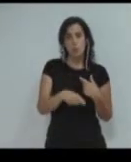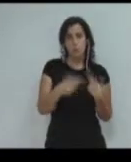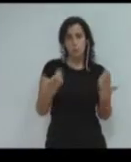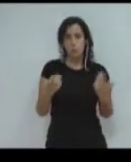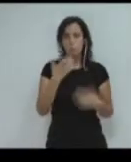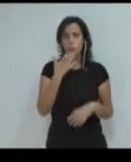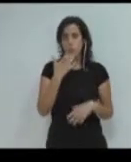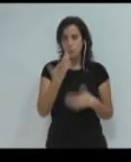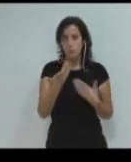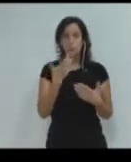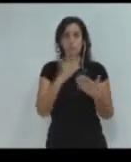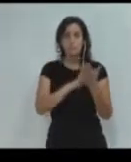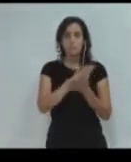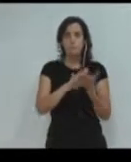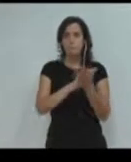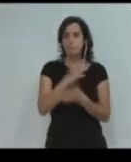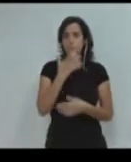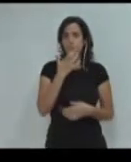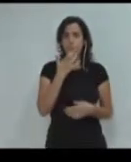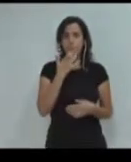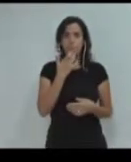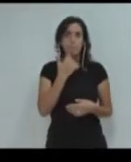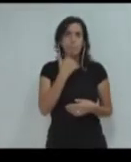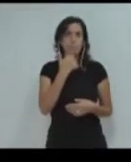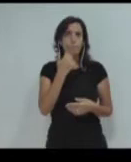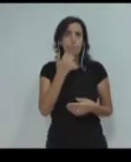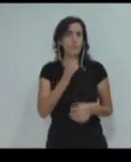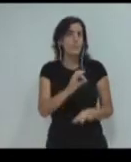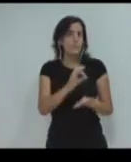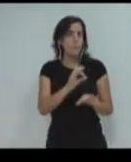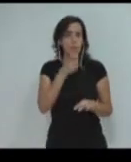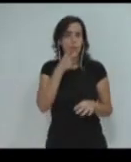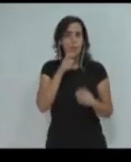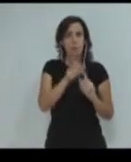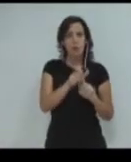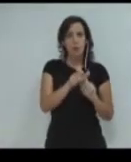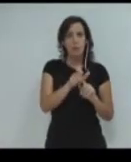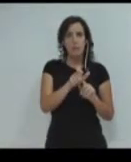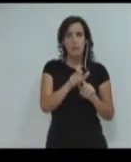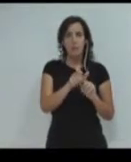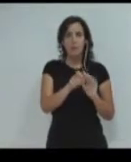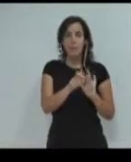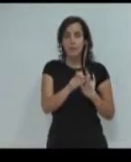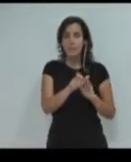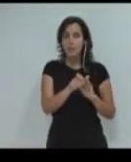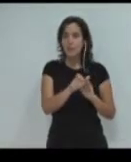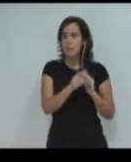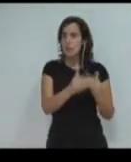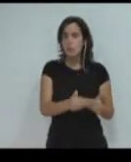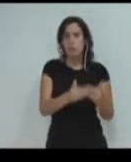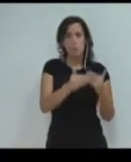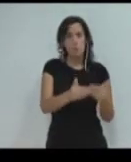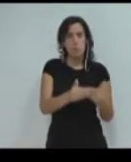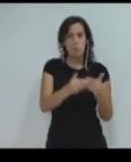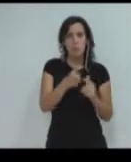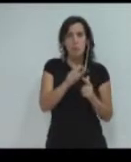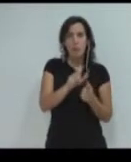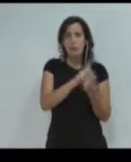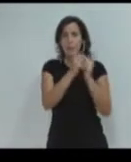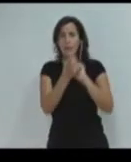nos estamos refiriendo a una cosa determinada con una palabra, mantener siempre esa palabra, no